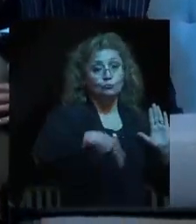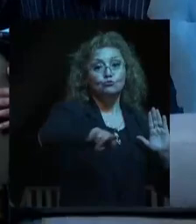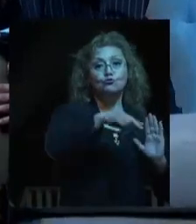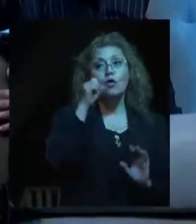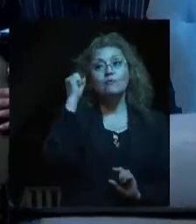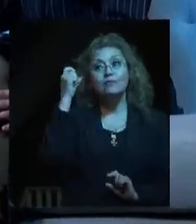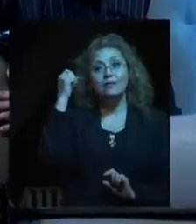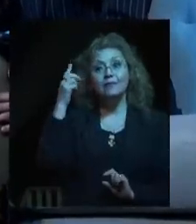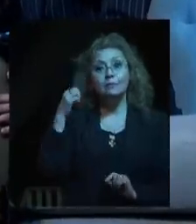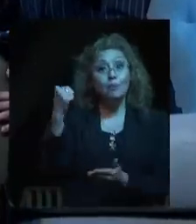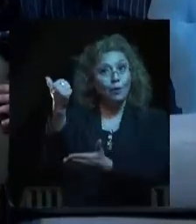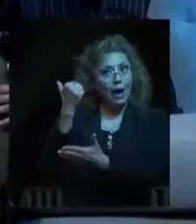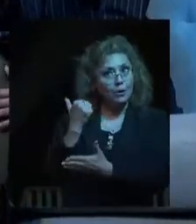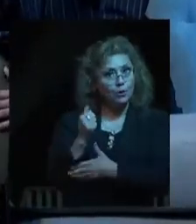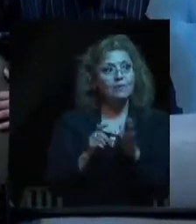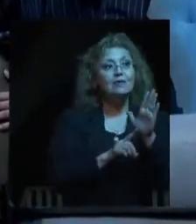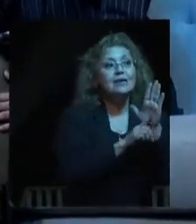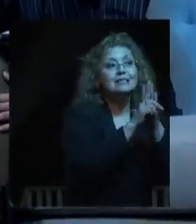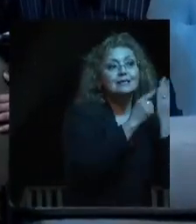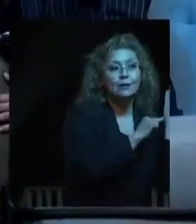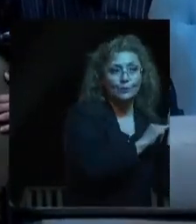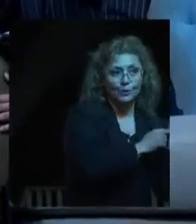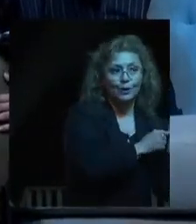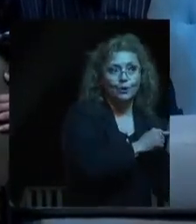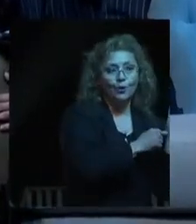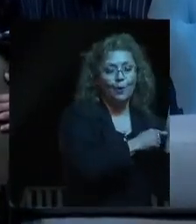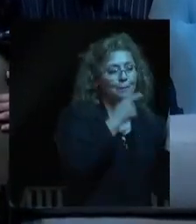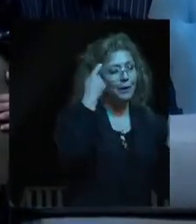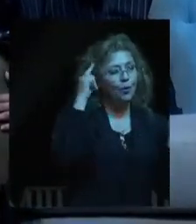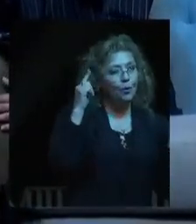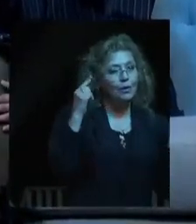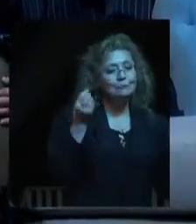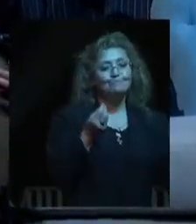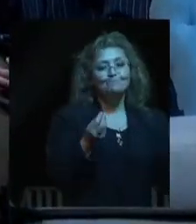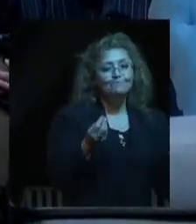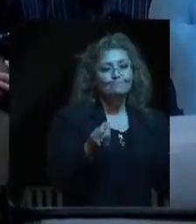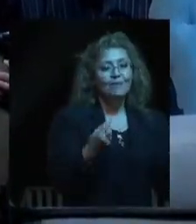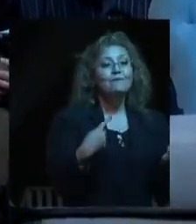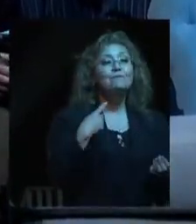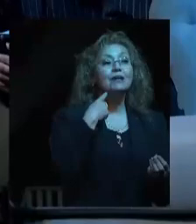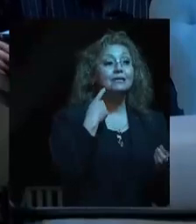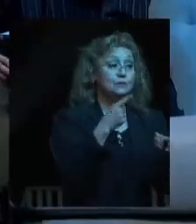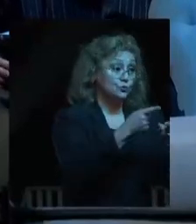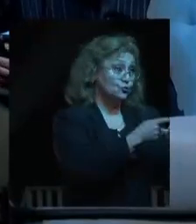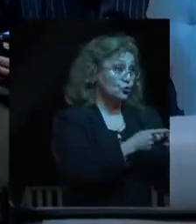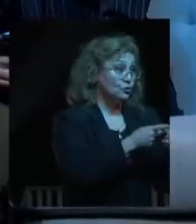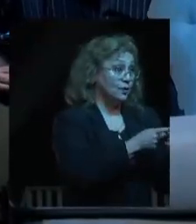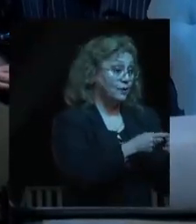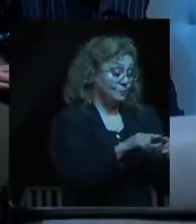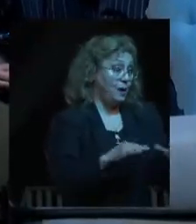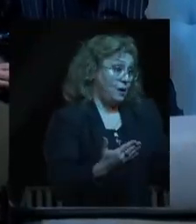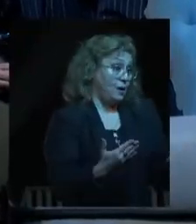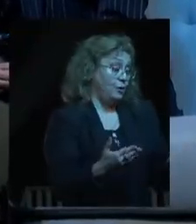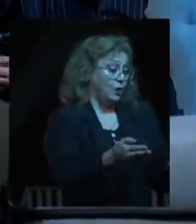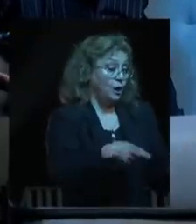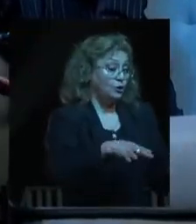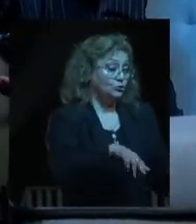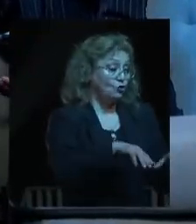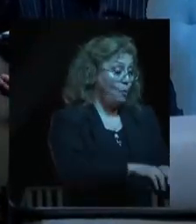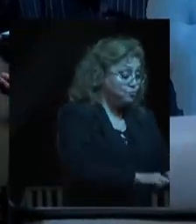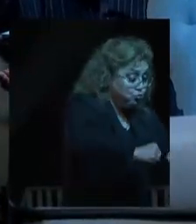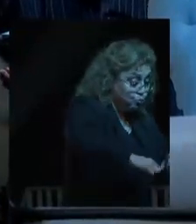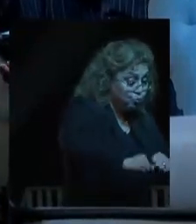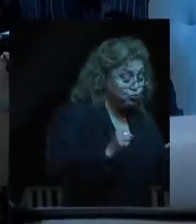puede ayudarnos en el desarrollo tecnológico, pero ¿cómo cree que puede esto afectar a la sociedad? Porque hoy en día estamos destruyendo nuestro